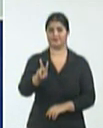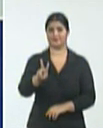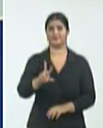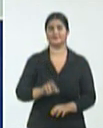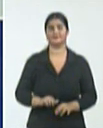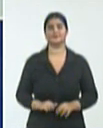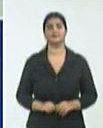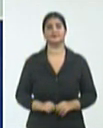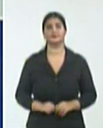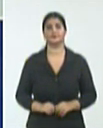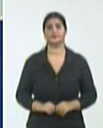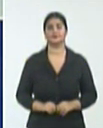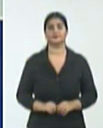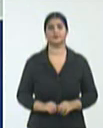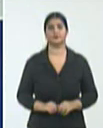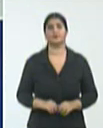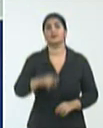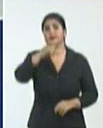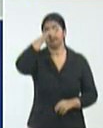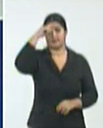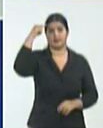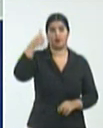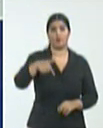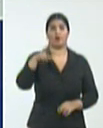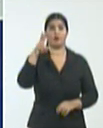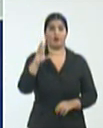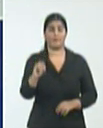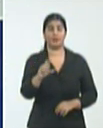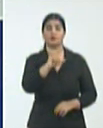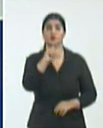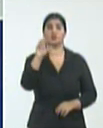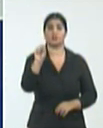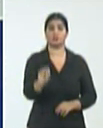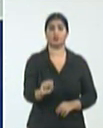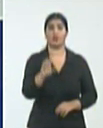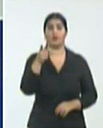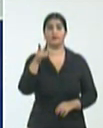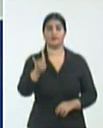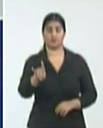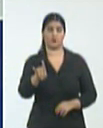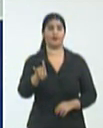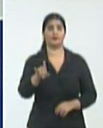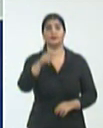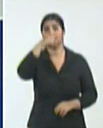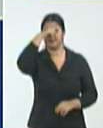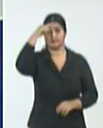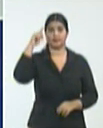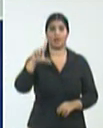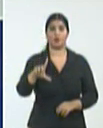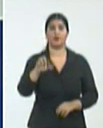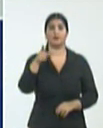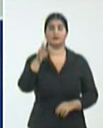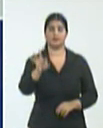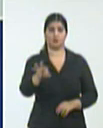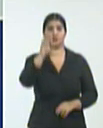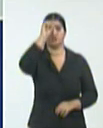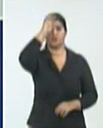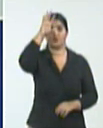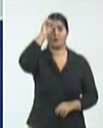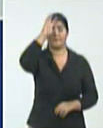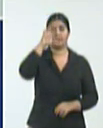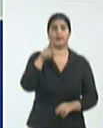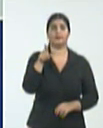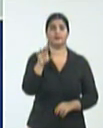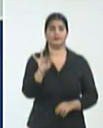Le sigue San Juan y Martínez con 20, Consolación del Sur con 19, San Luis 18, Minas de Matahambre